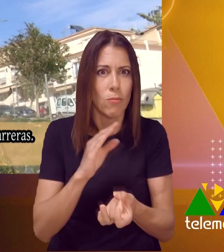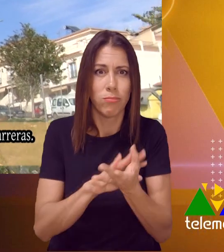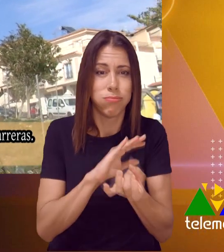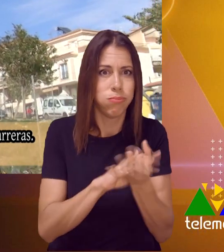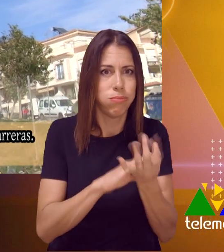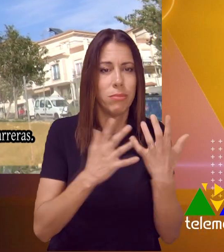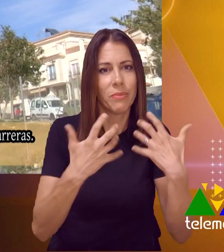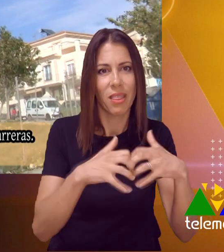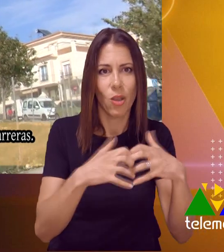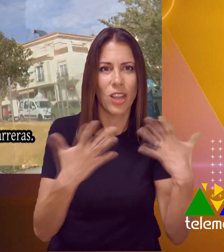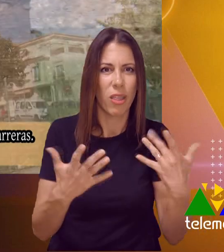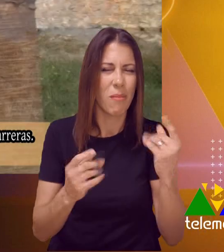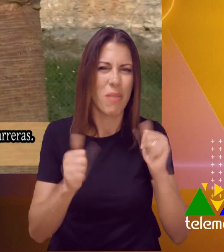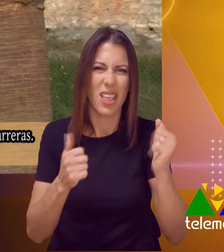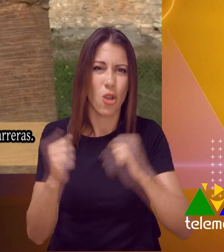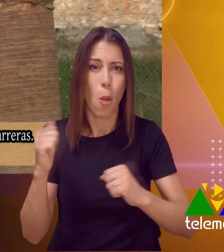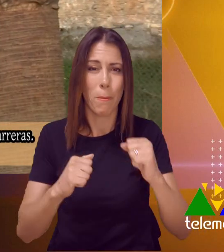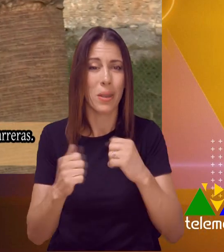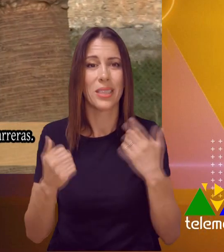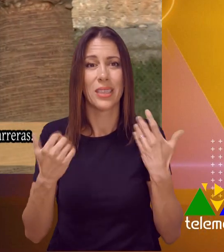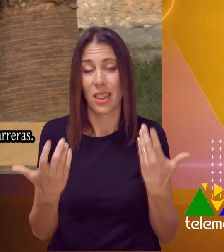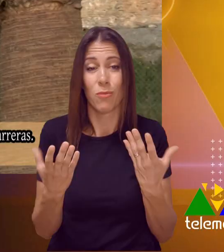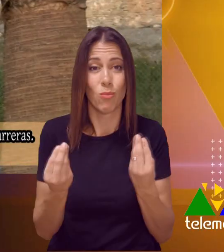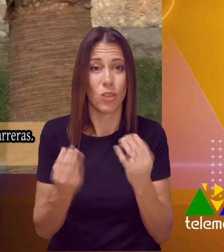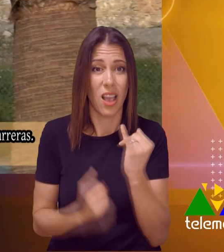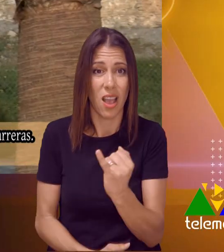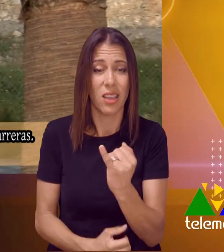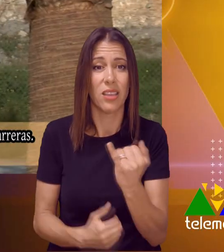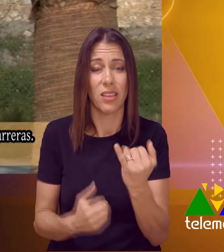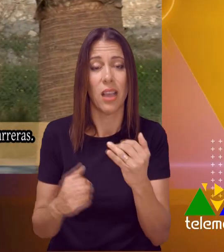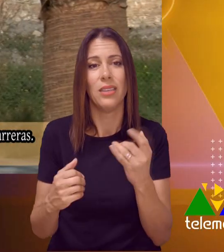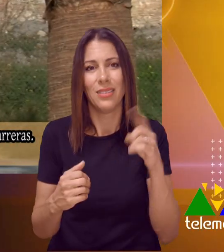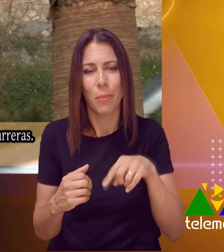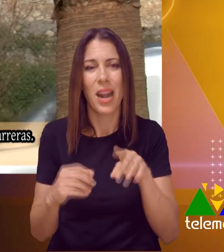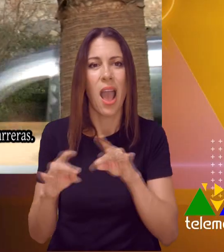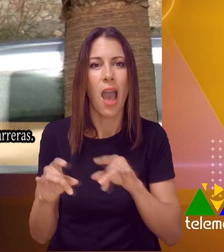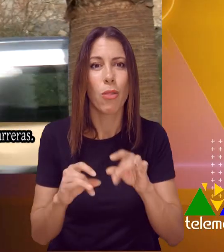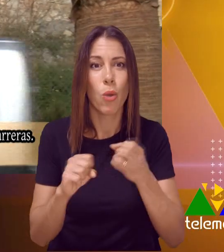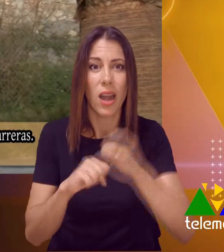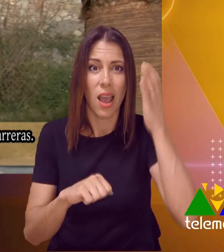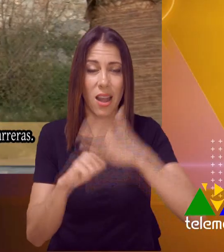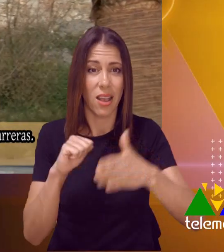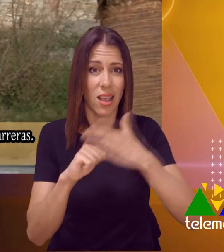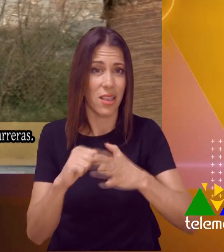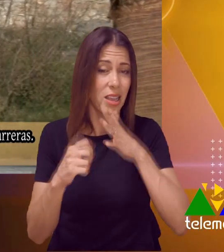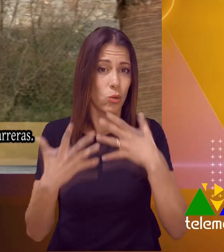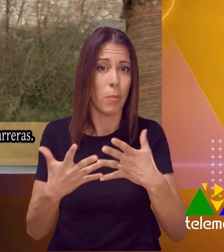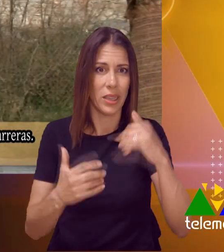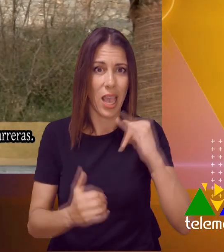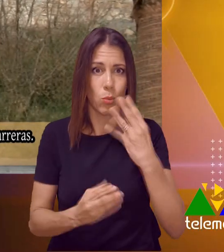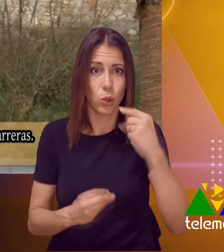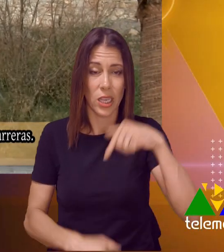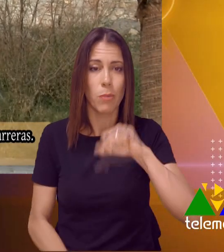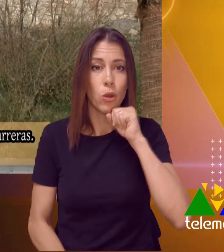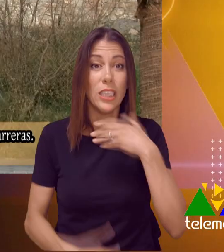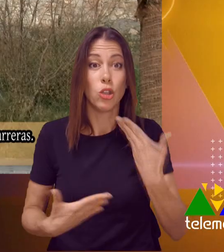azucarera remolachera en Granada, con lo cual hace mucha competencia al azúcar de caña que teníamos en Motril.